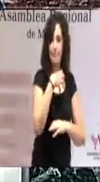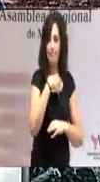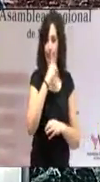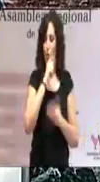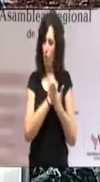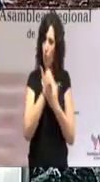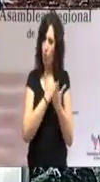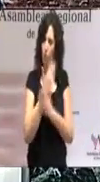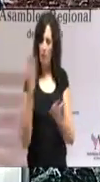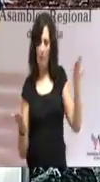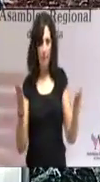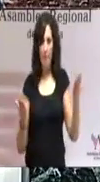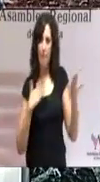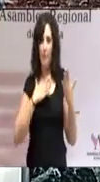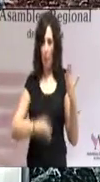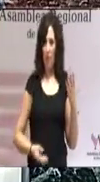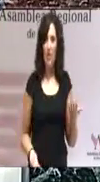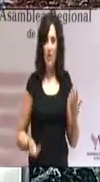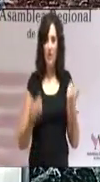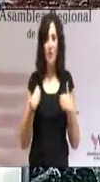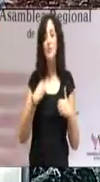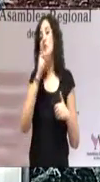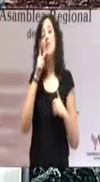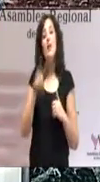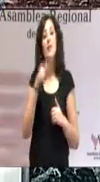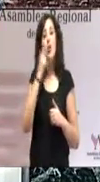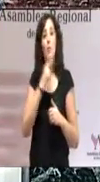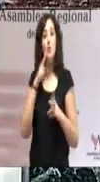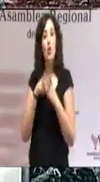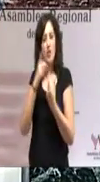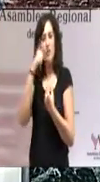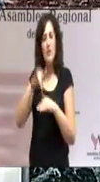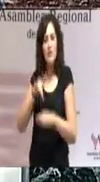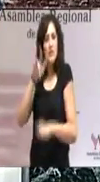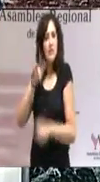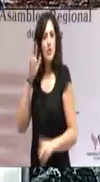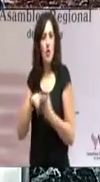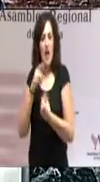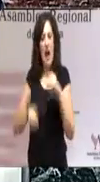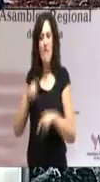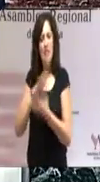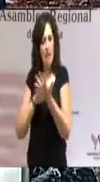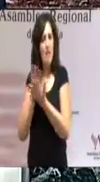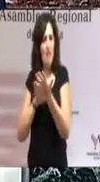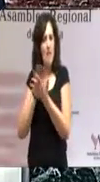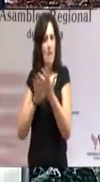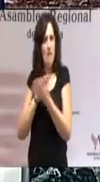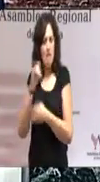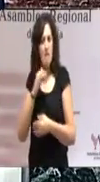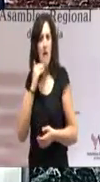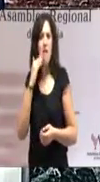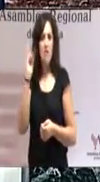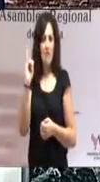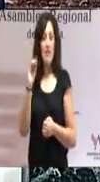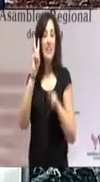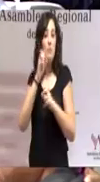Y permítame que le diga, por su compromiso social, que sé que tiene una sensibilidad social de la que alguna vez hemos hablado, en el ámbito de la